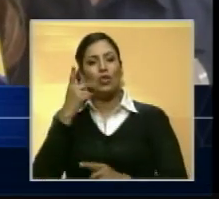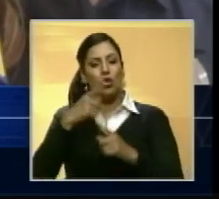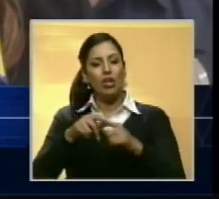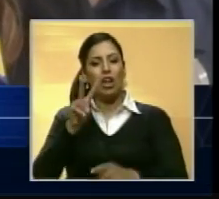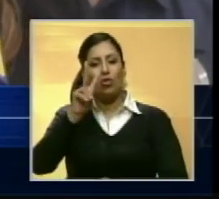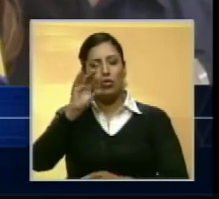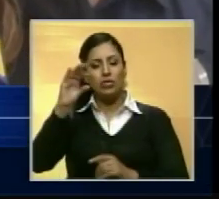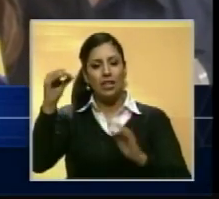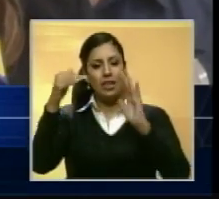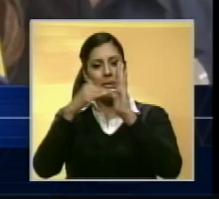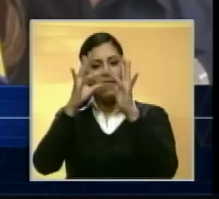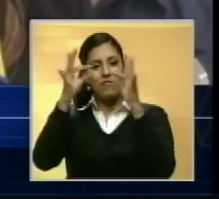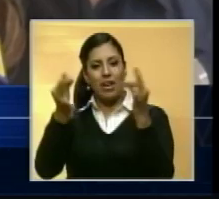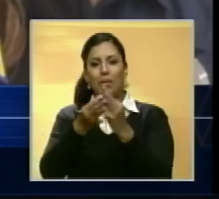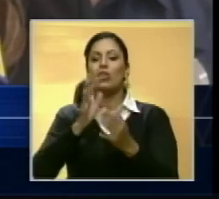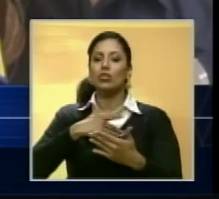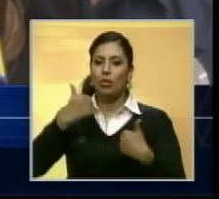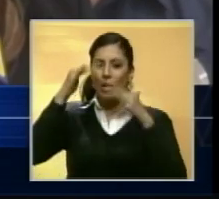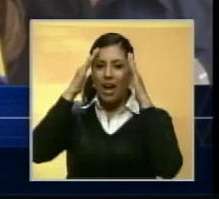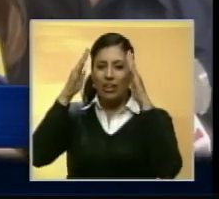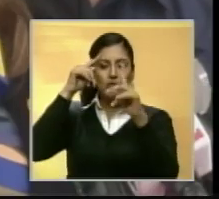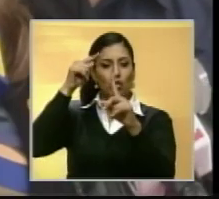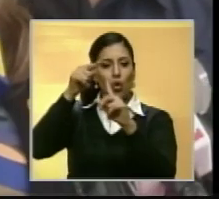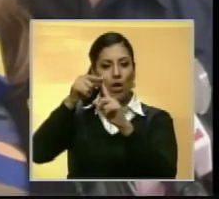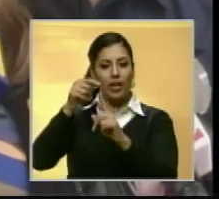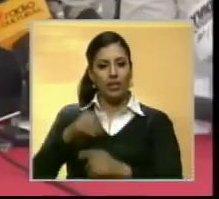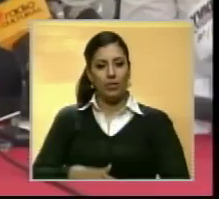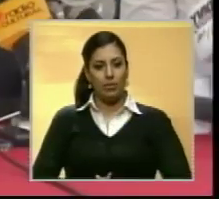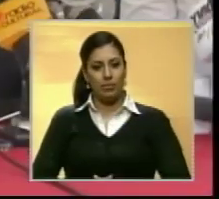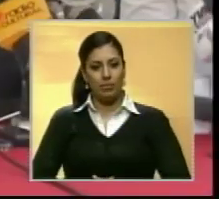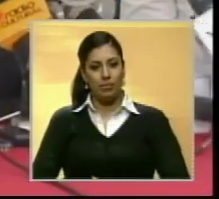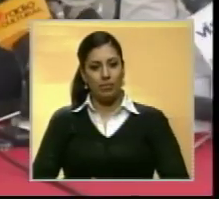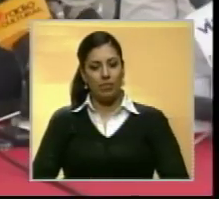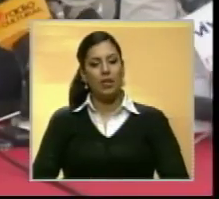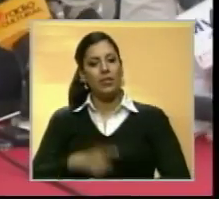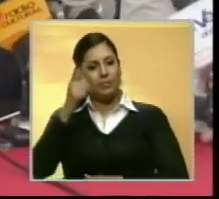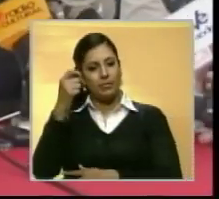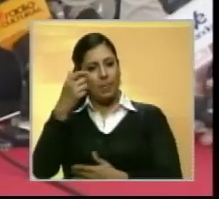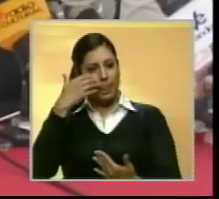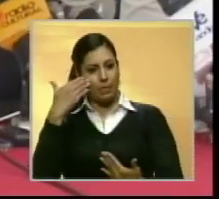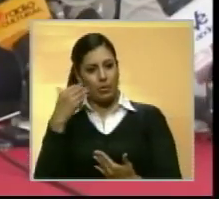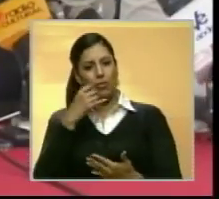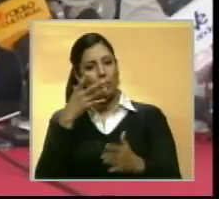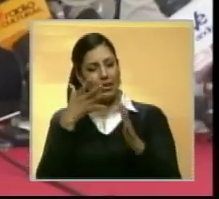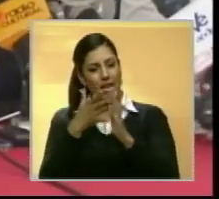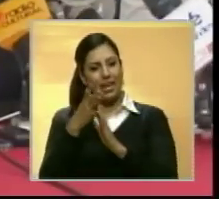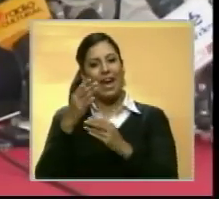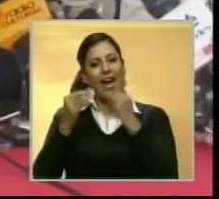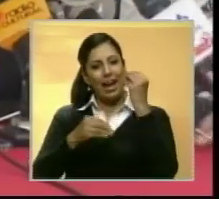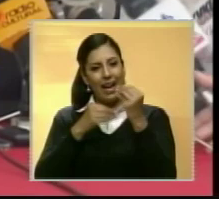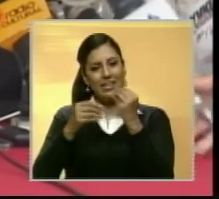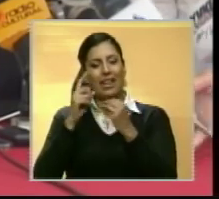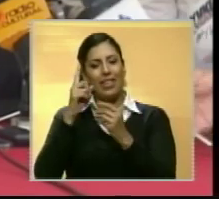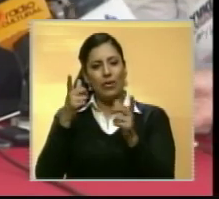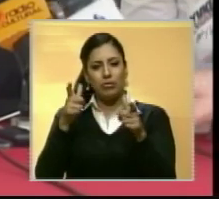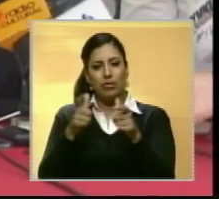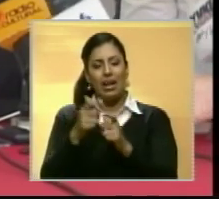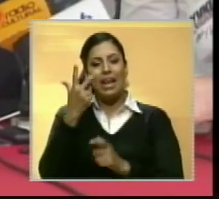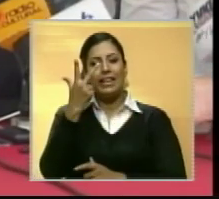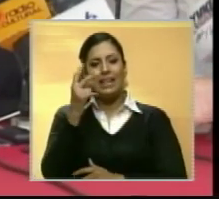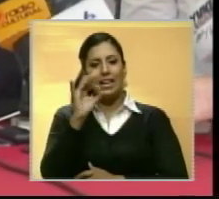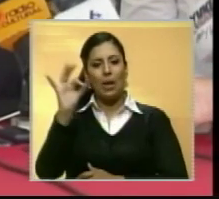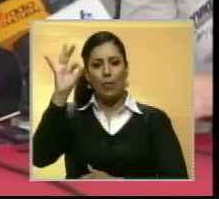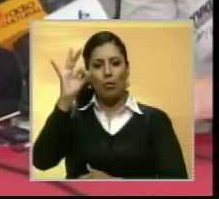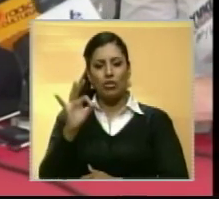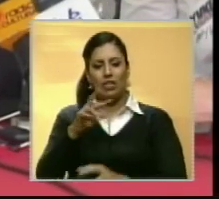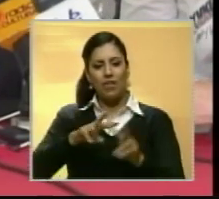200.000 familias que pudiésemos estar atendiendo. Es la meta de esta gran misión. La diputada Lugo informó que con estas acciones se ha disminuido 30%